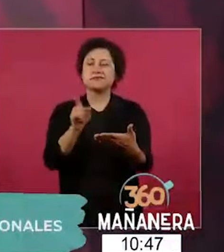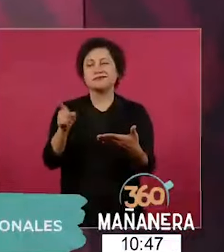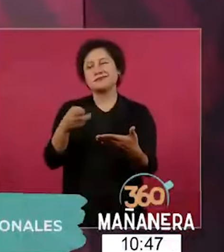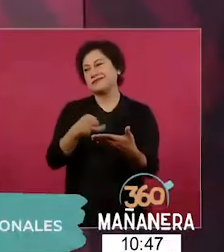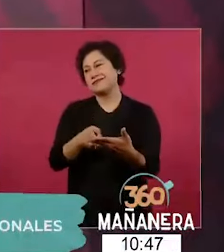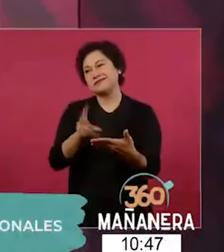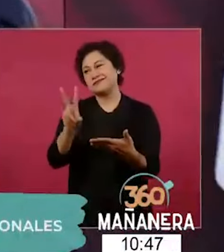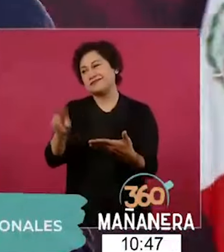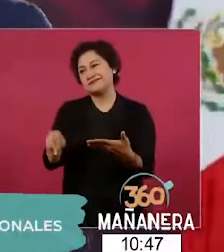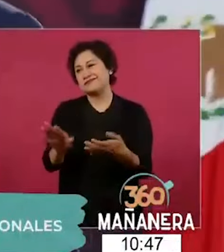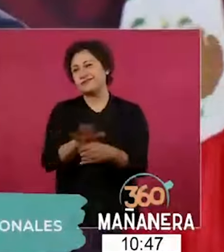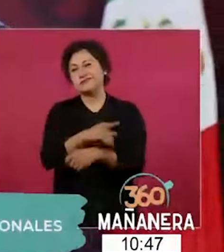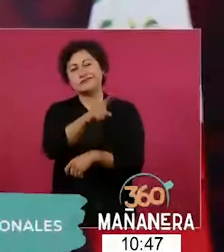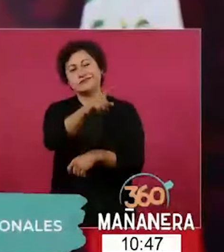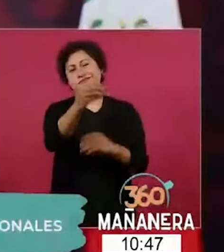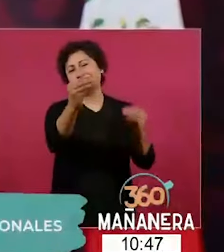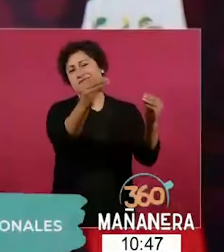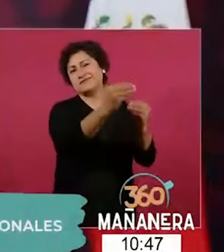el